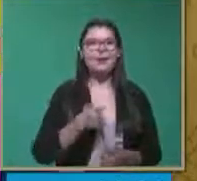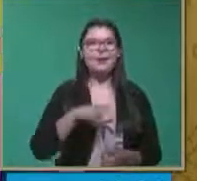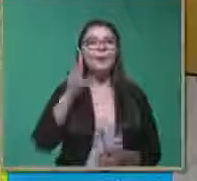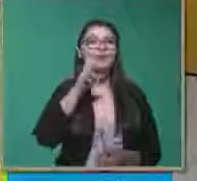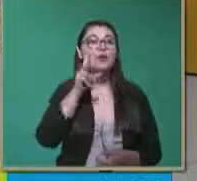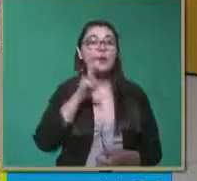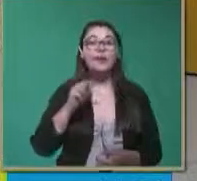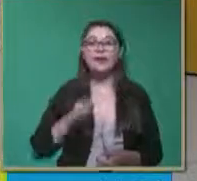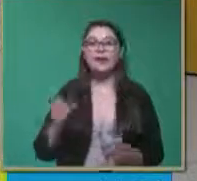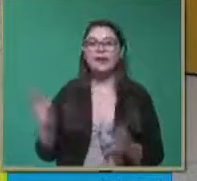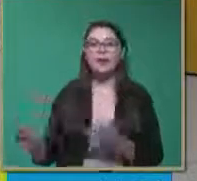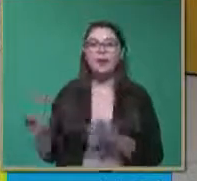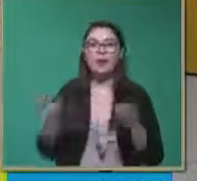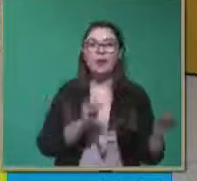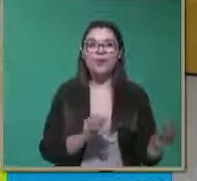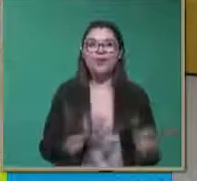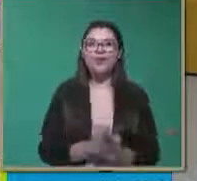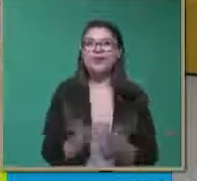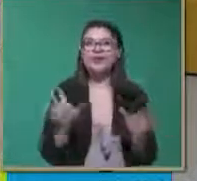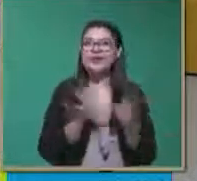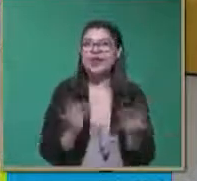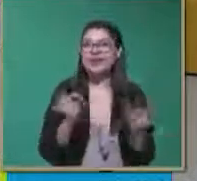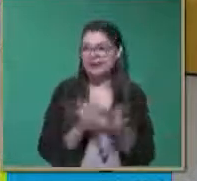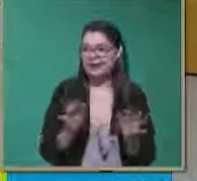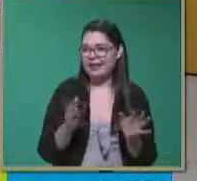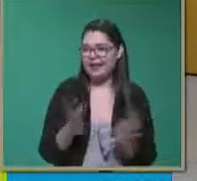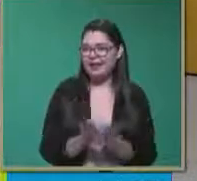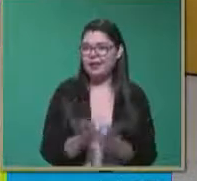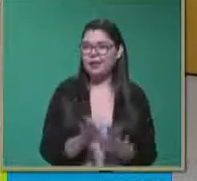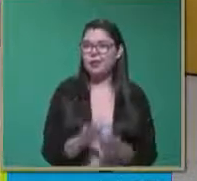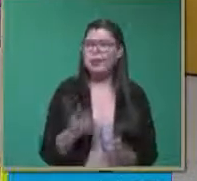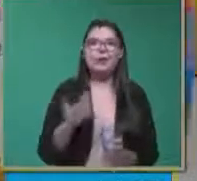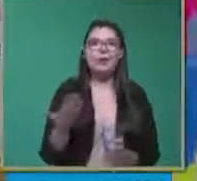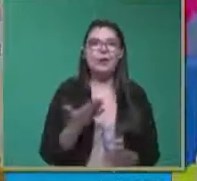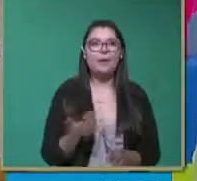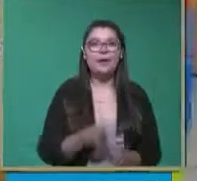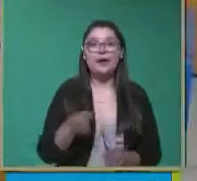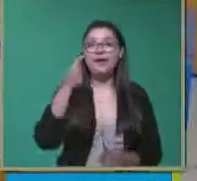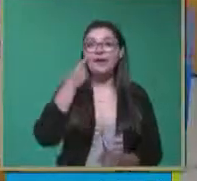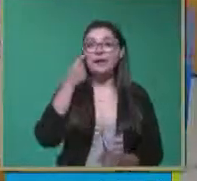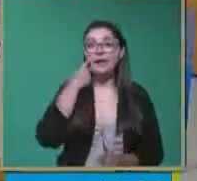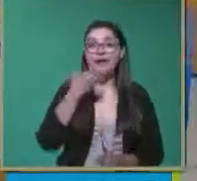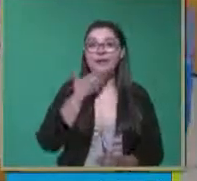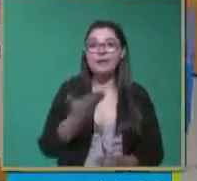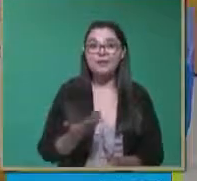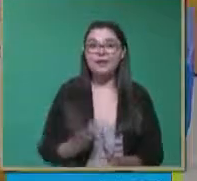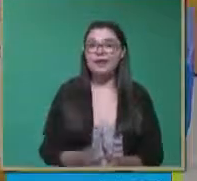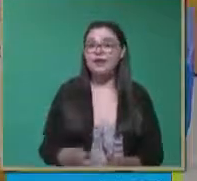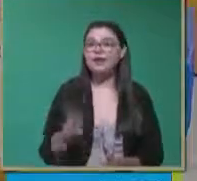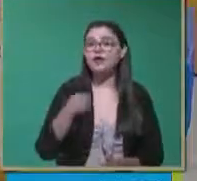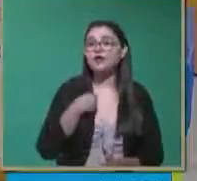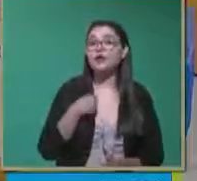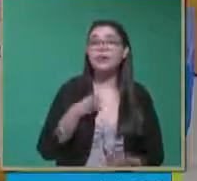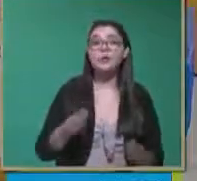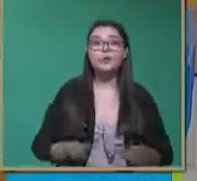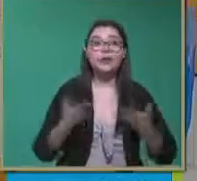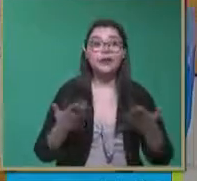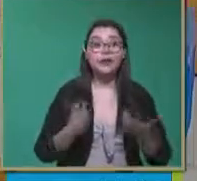para ponerles y explicarles el reto. Fíjense muy bien, maestras. Yo les voy a dar un